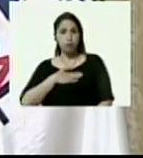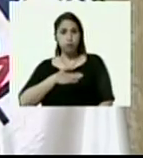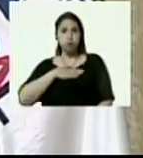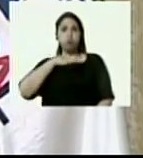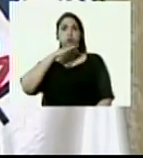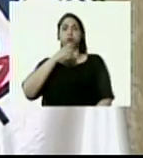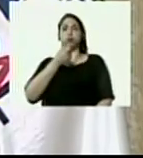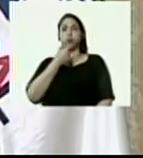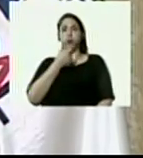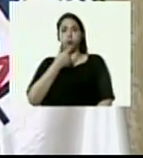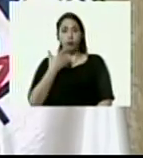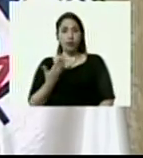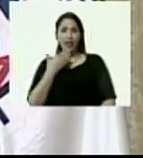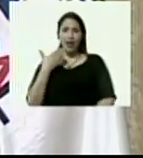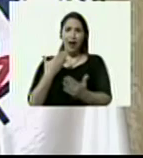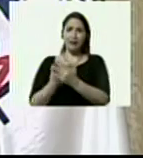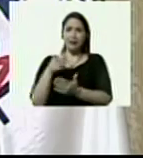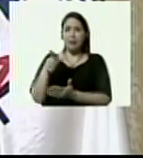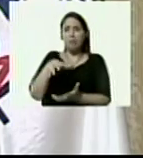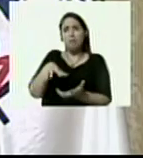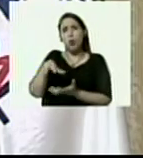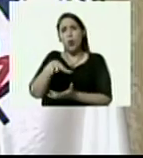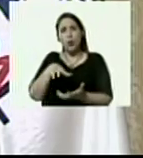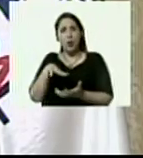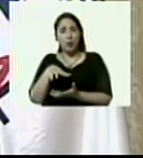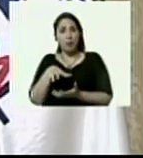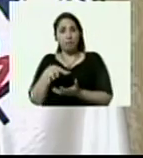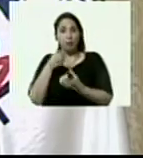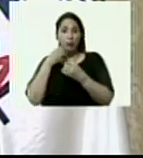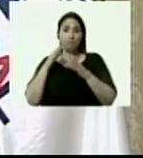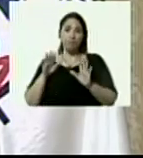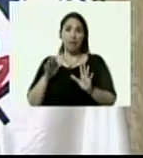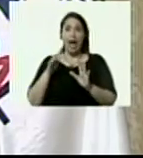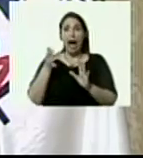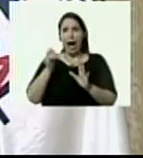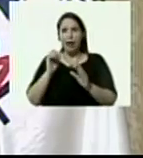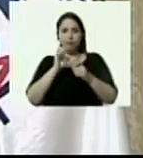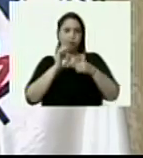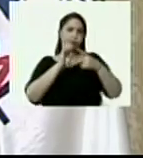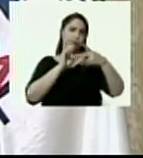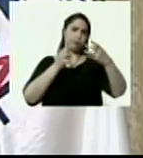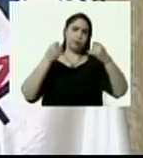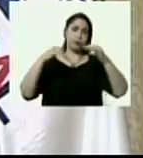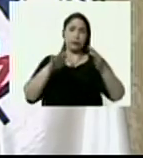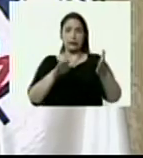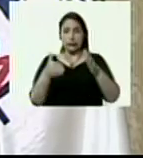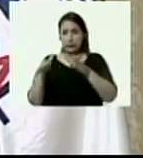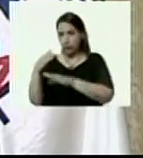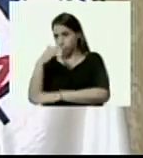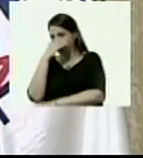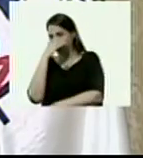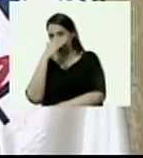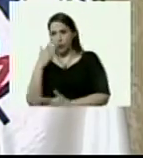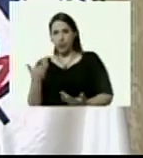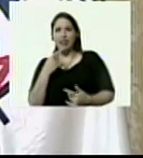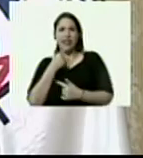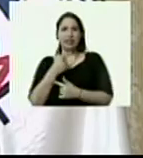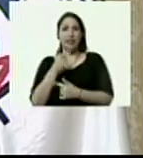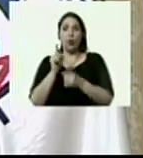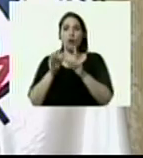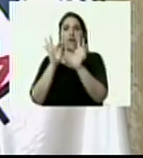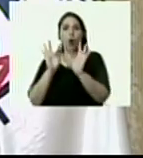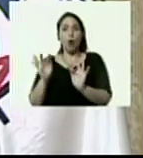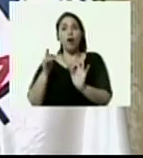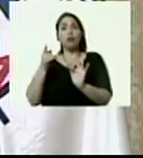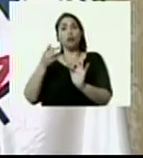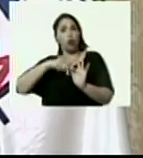gracias a esta situación bueno allí hay elementos hay elementos criminalísticos incluso por decirlo de alguna manera que habría